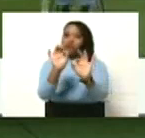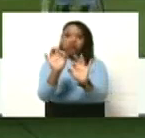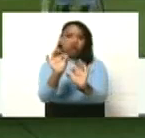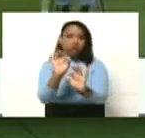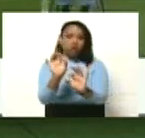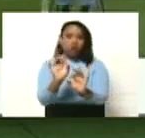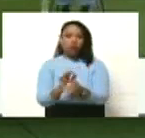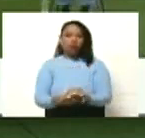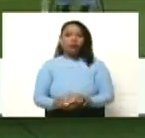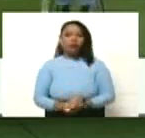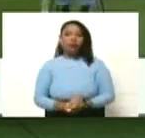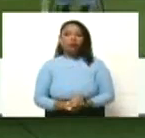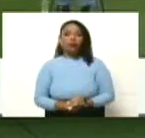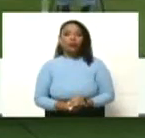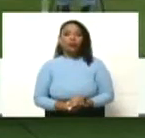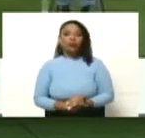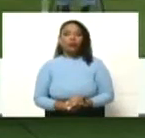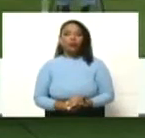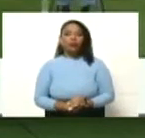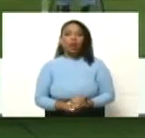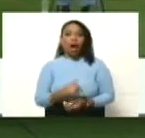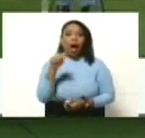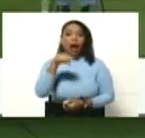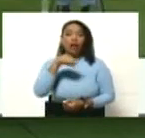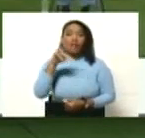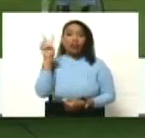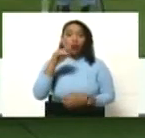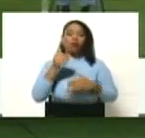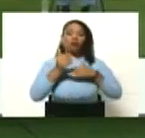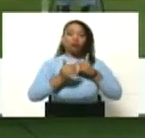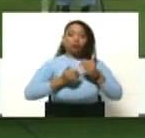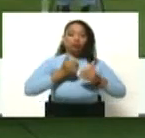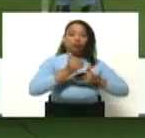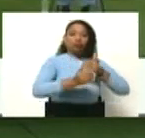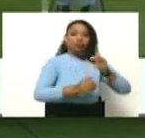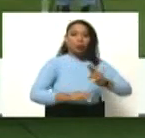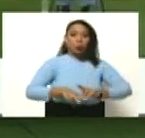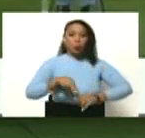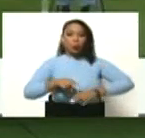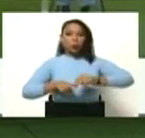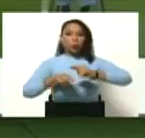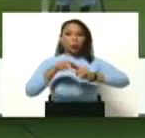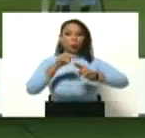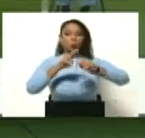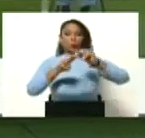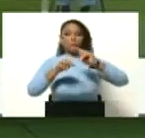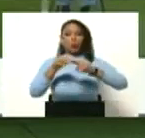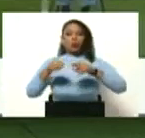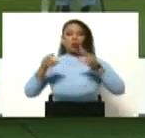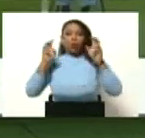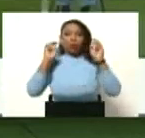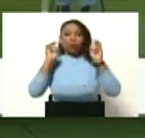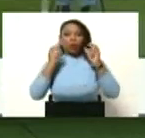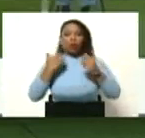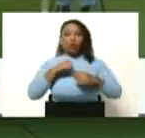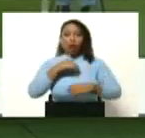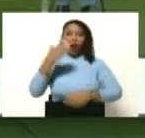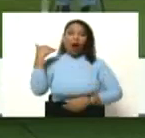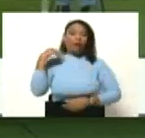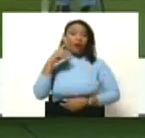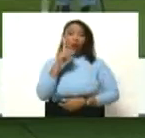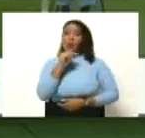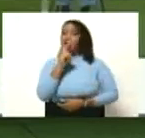de dudas. Aquí en Venezuela poco a poco hemos ido construyendo espacios que antes no los